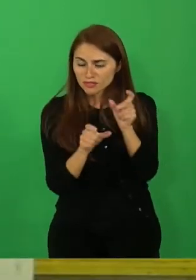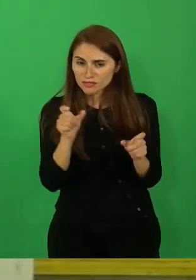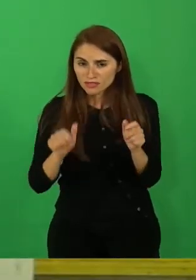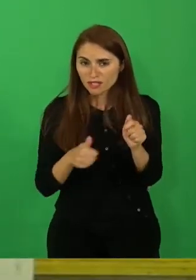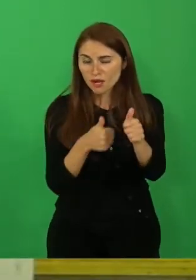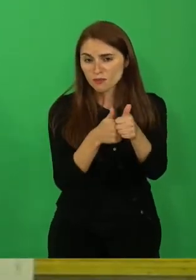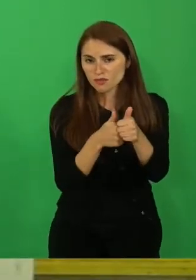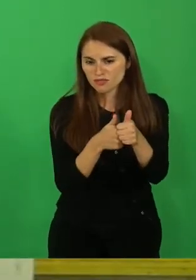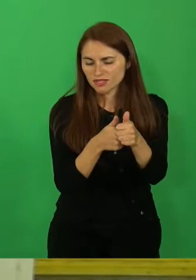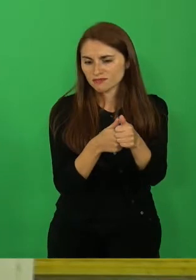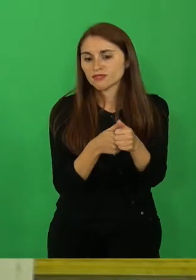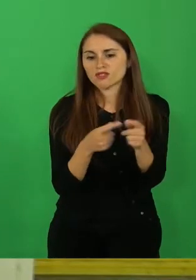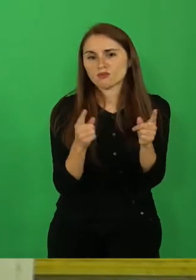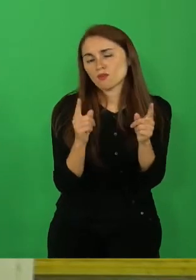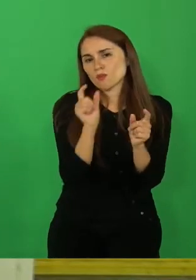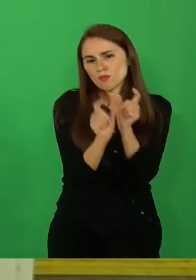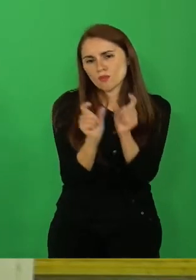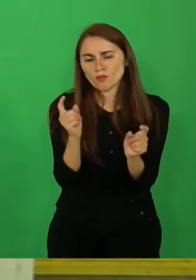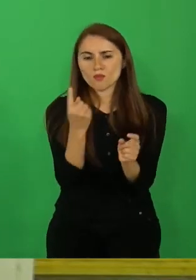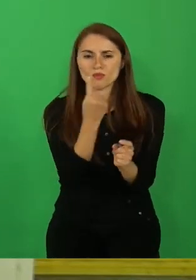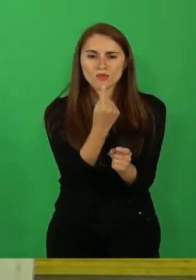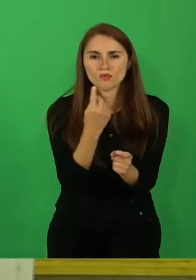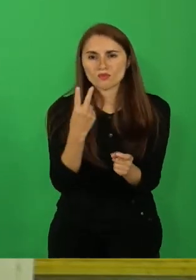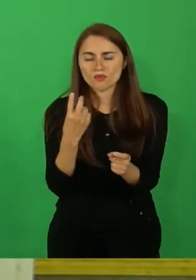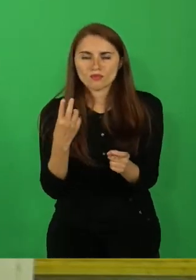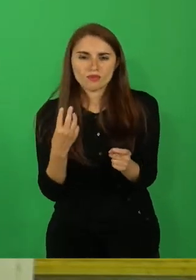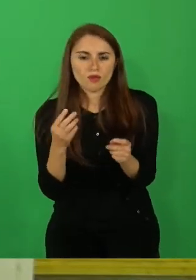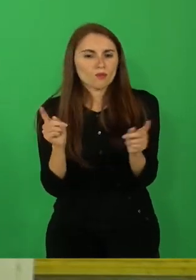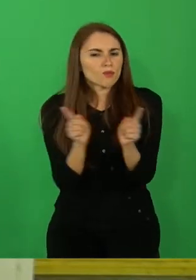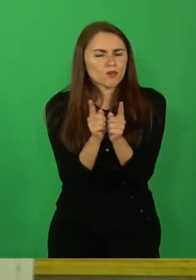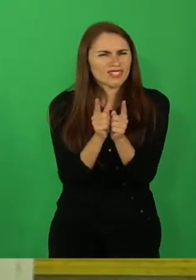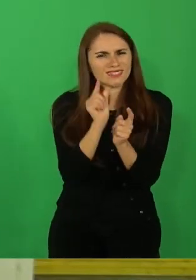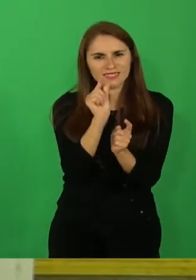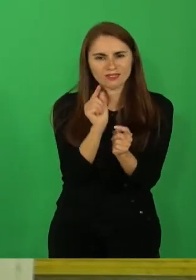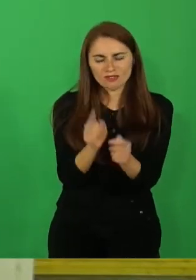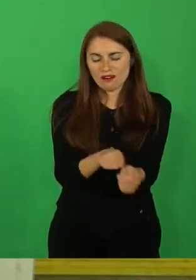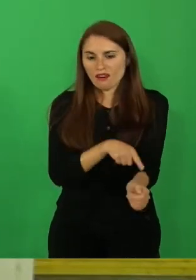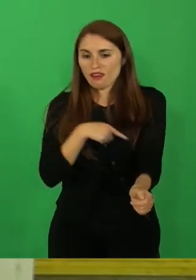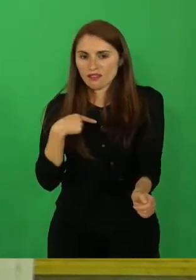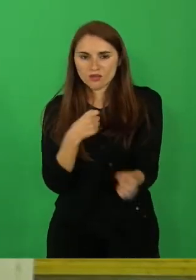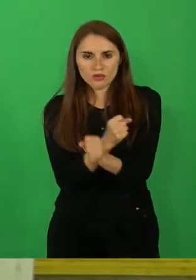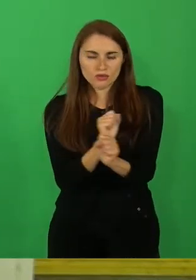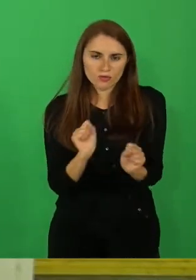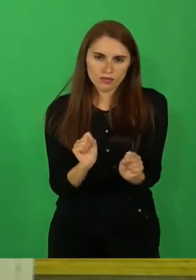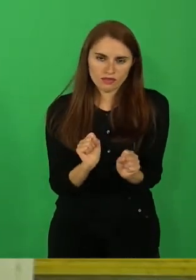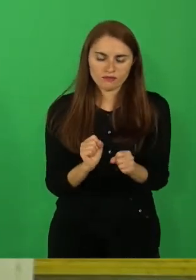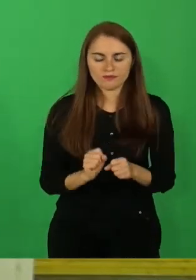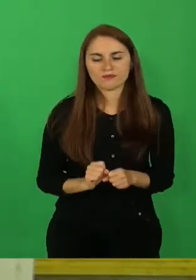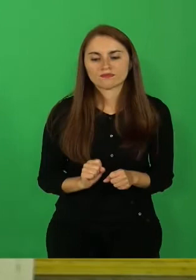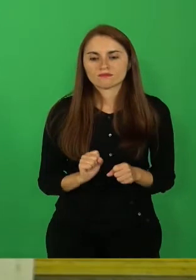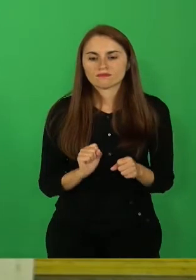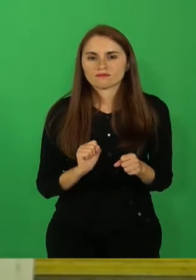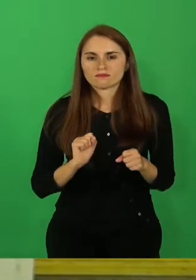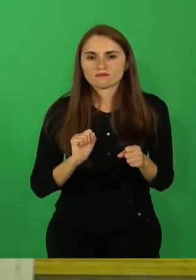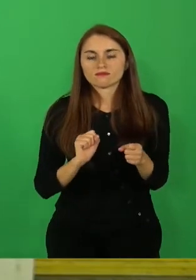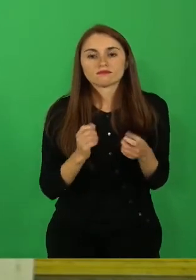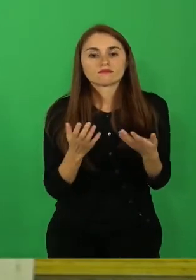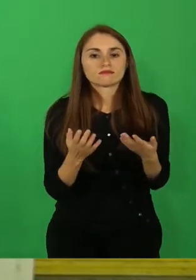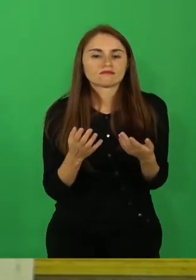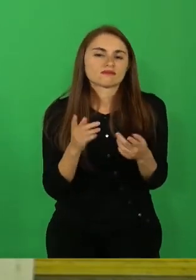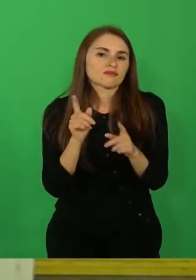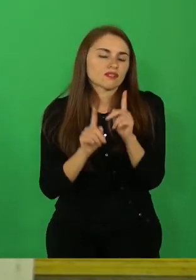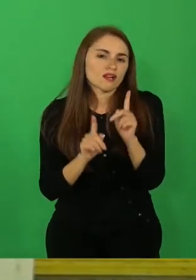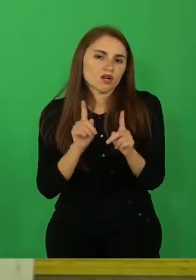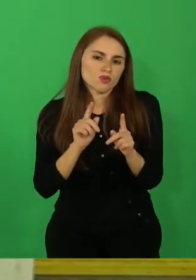puedo alargar tanto en él. Solamente puede tener protagonista y algunos personajes secundarios e